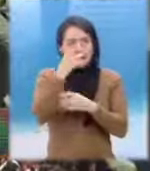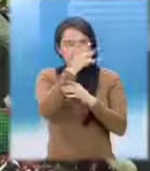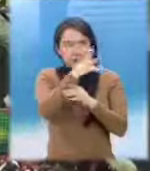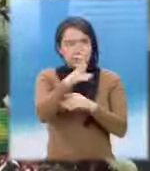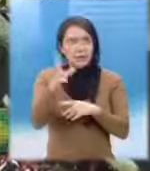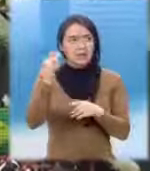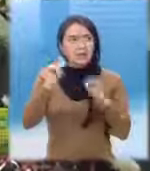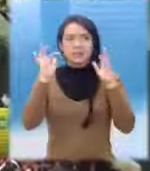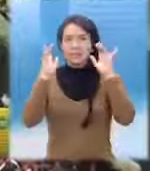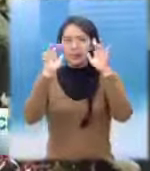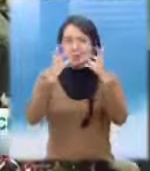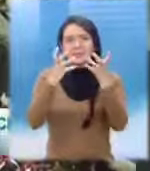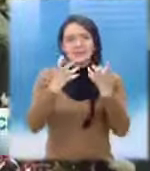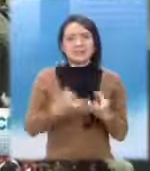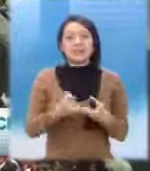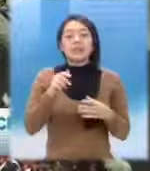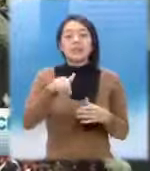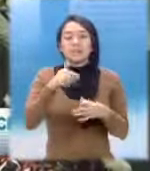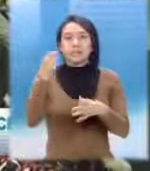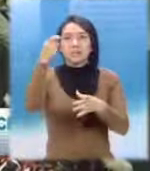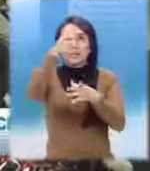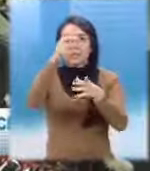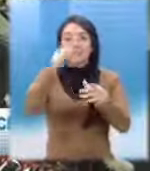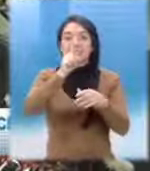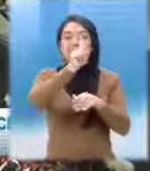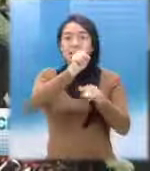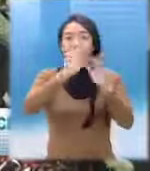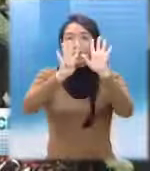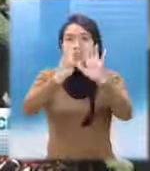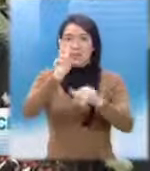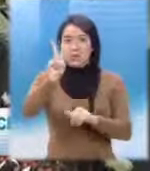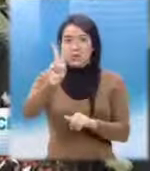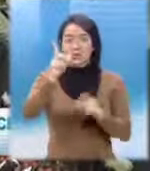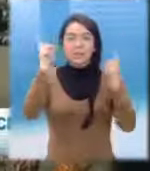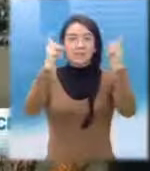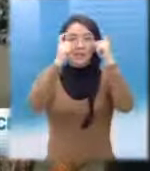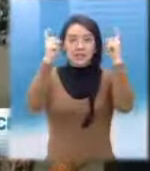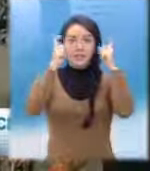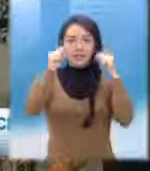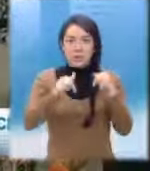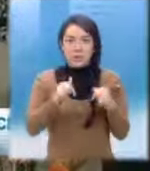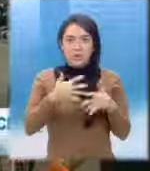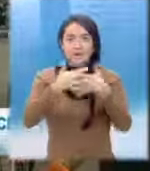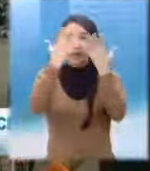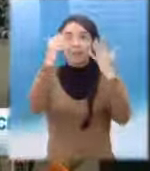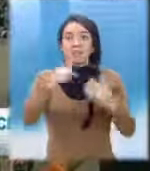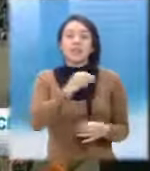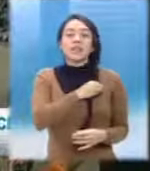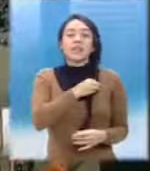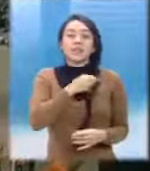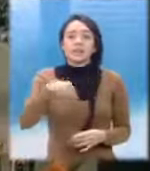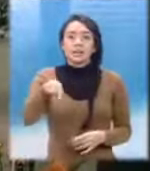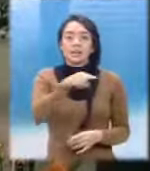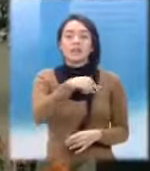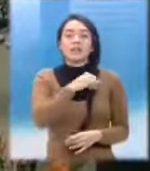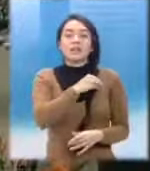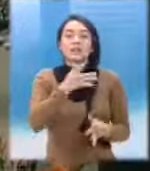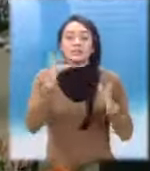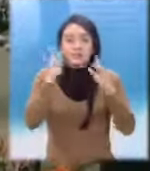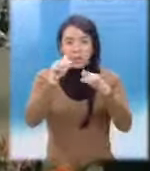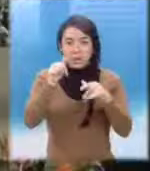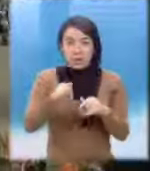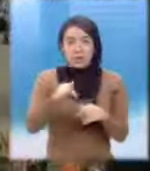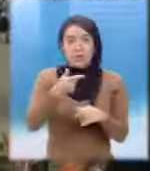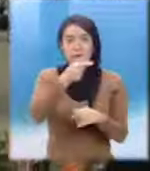del 15 de septiembre y celebrar el 192 aniversario de independencia. Uno de los momentos que marcó el evento fue cuando Otto